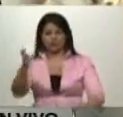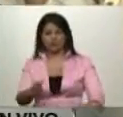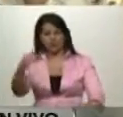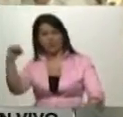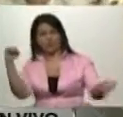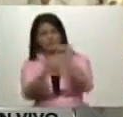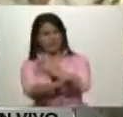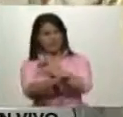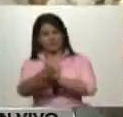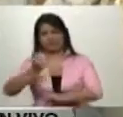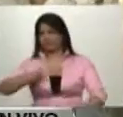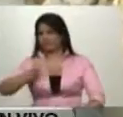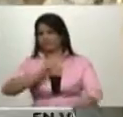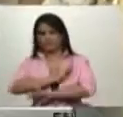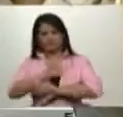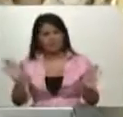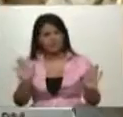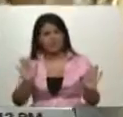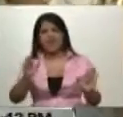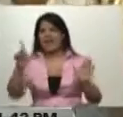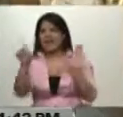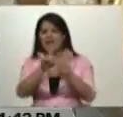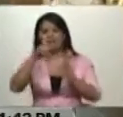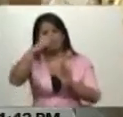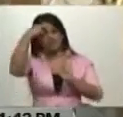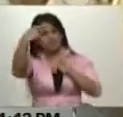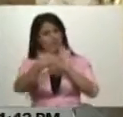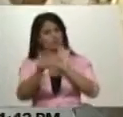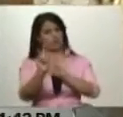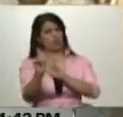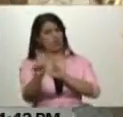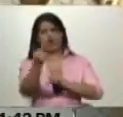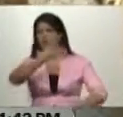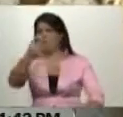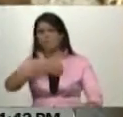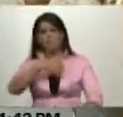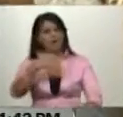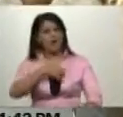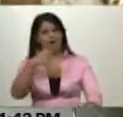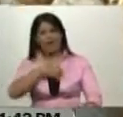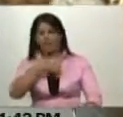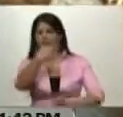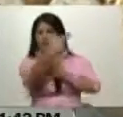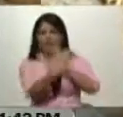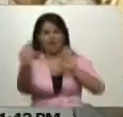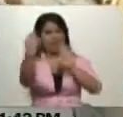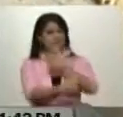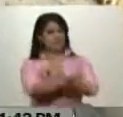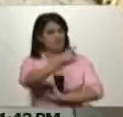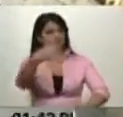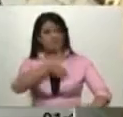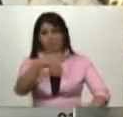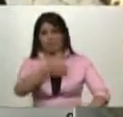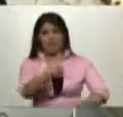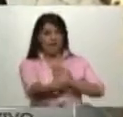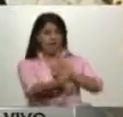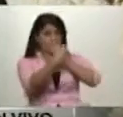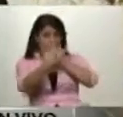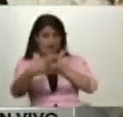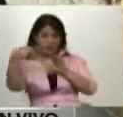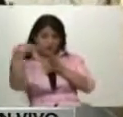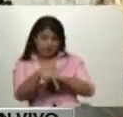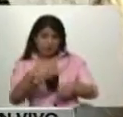defender como sea nuestras leyes. No podrán hacer absolutamente nada contra los derechos que ya